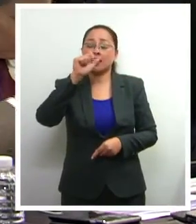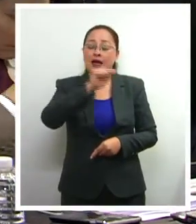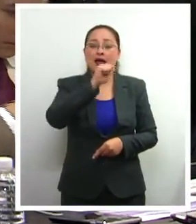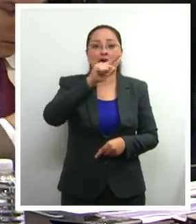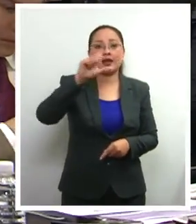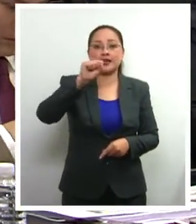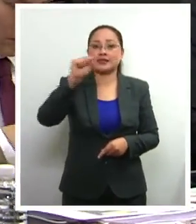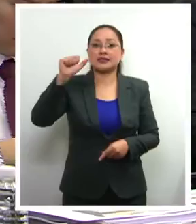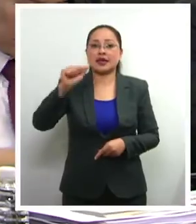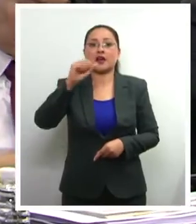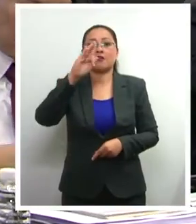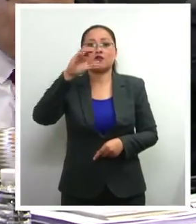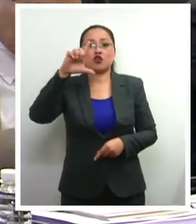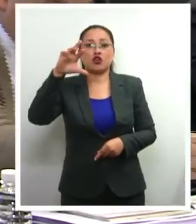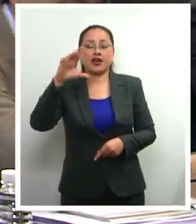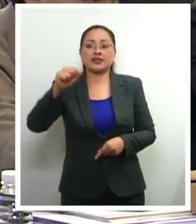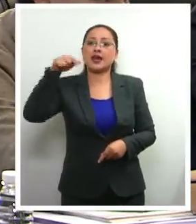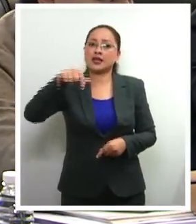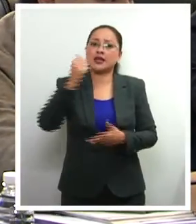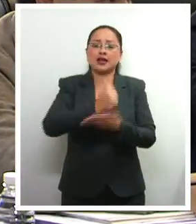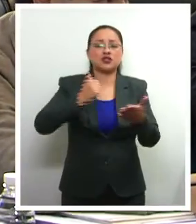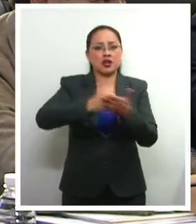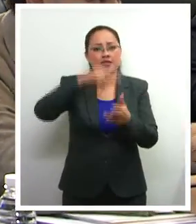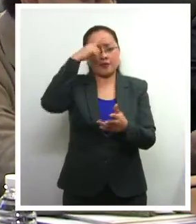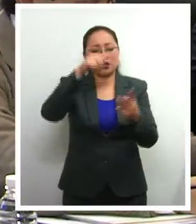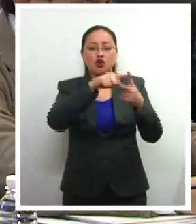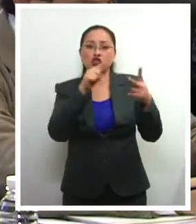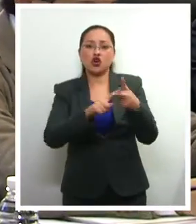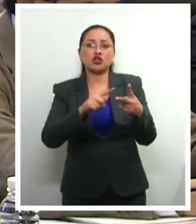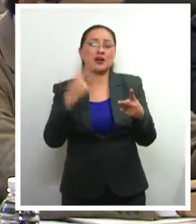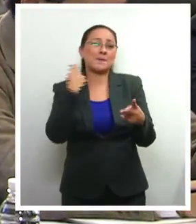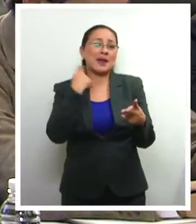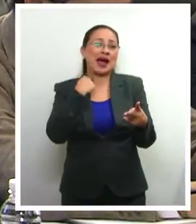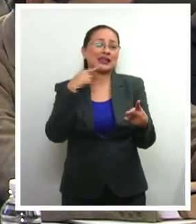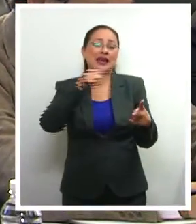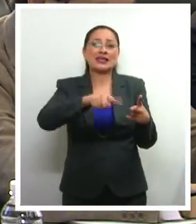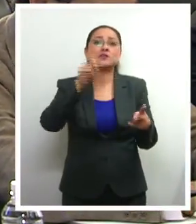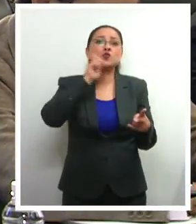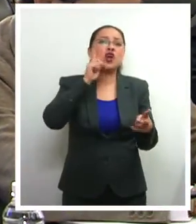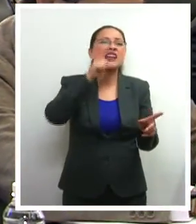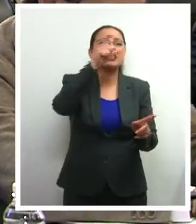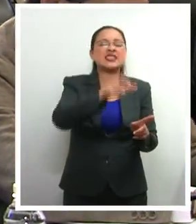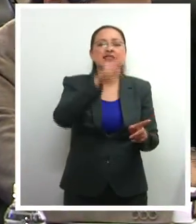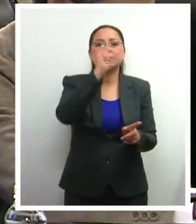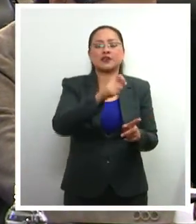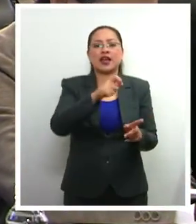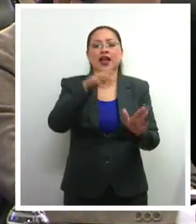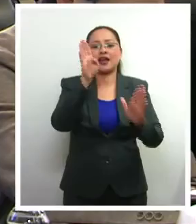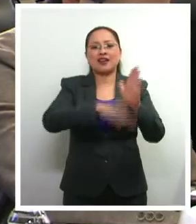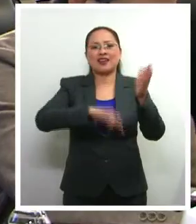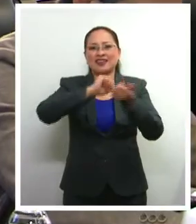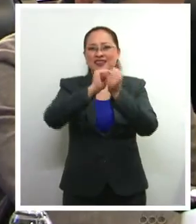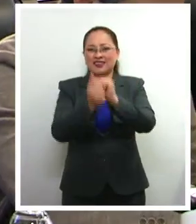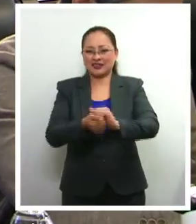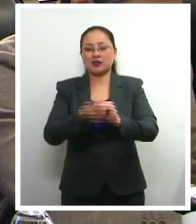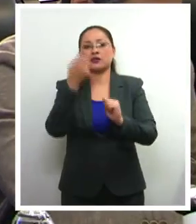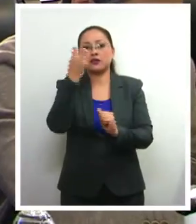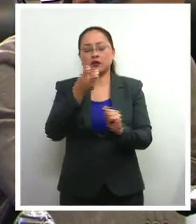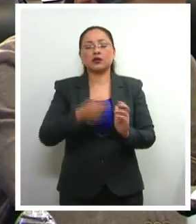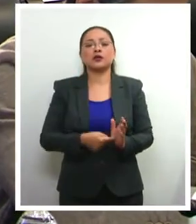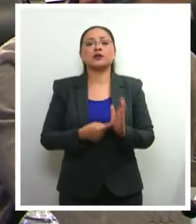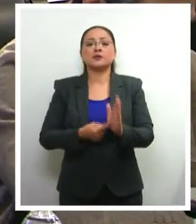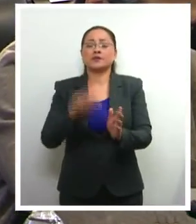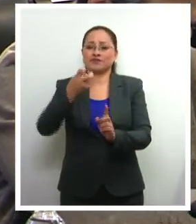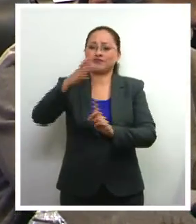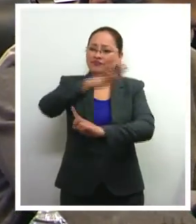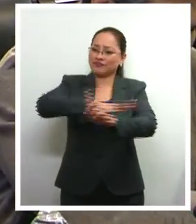trans, fue asesinada aquí mismo en la Ciudad de México. Entonces, nos preocupa mucho este clima